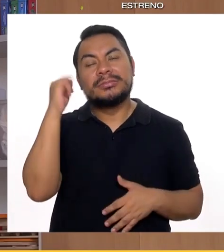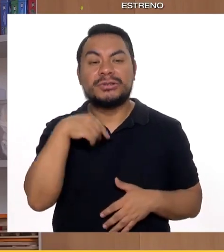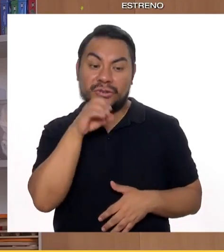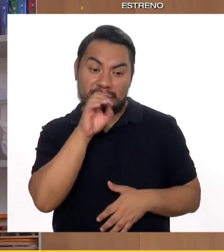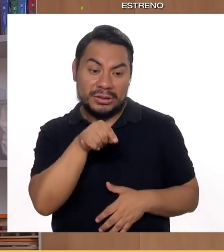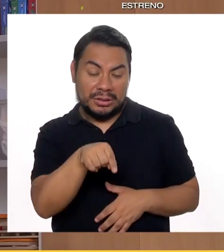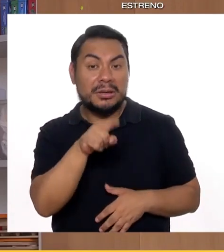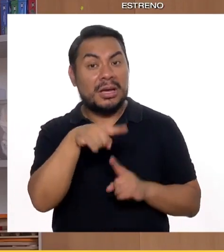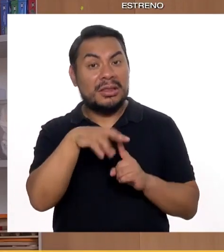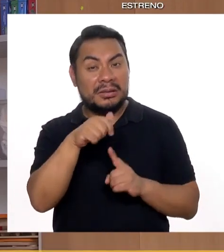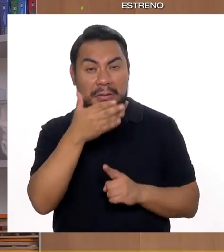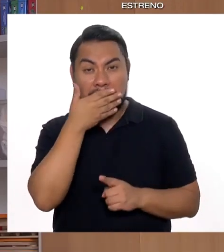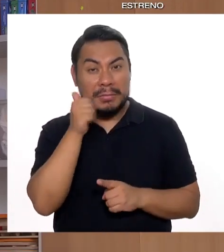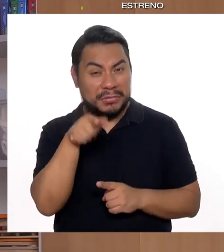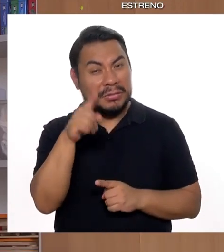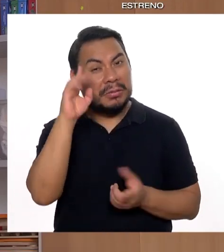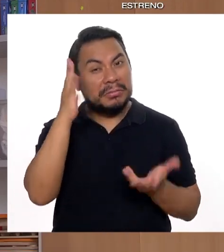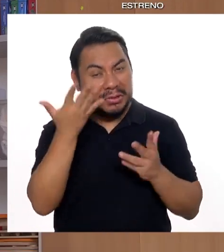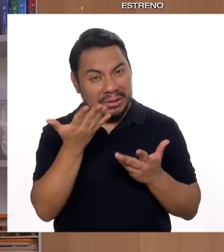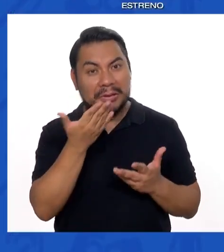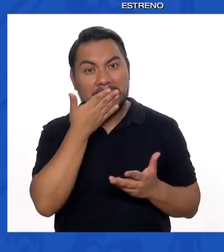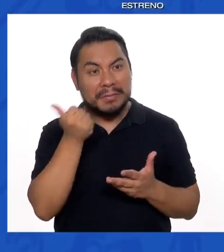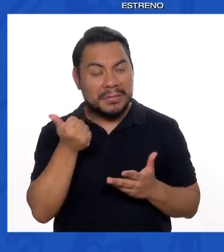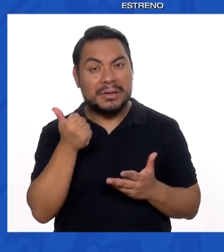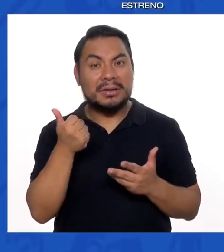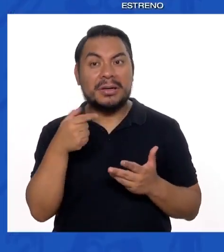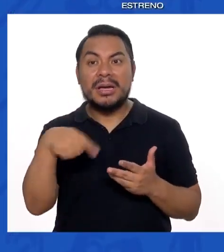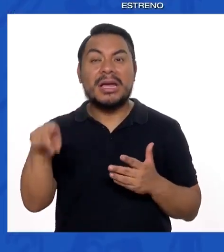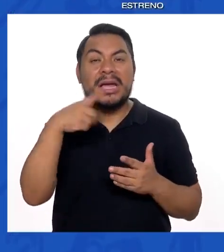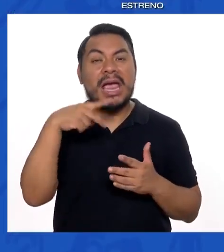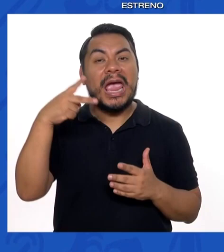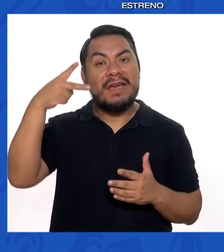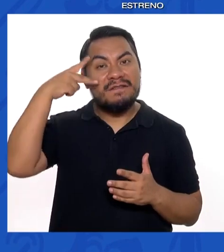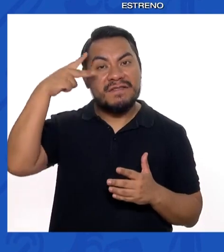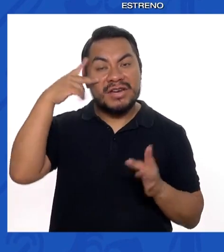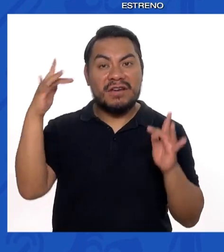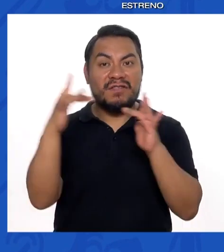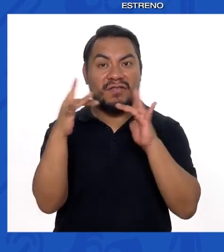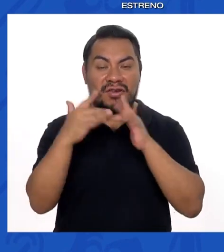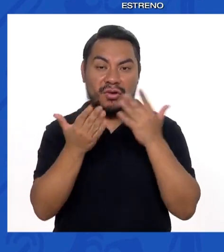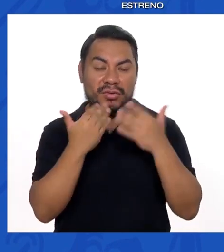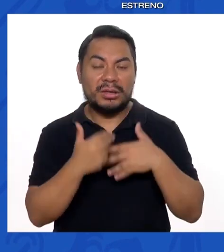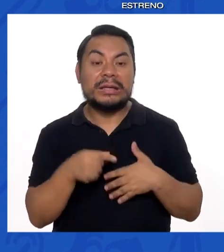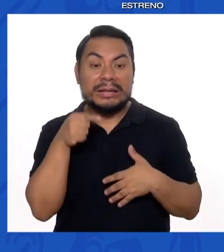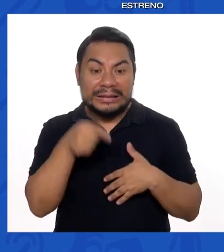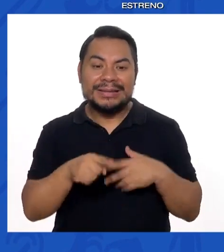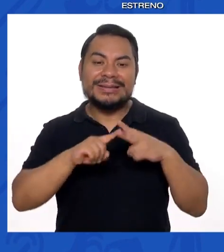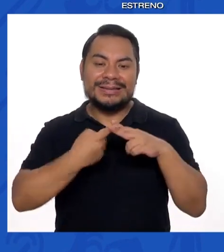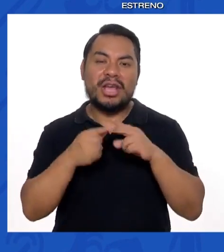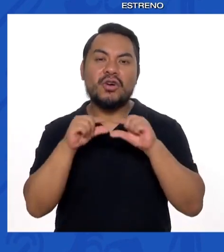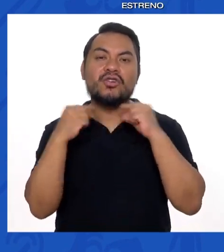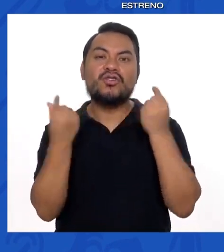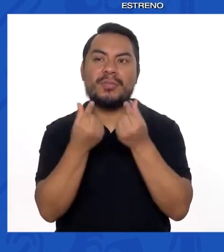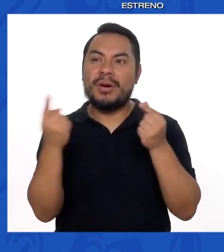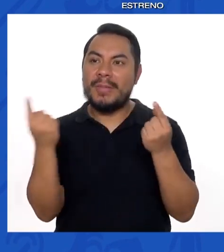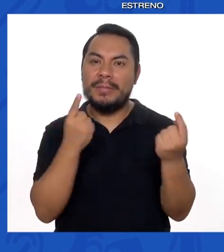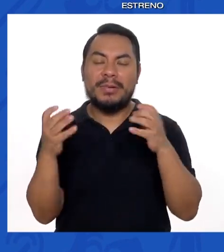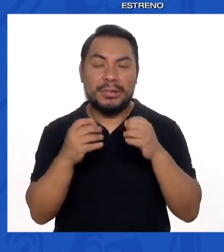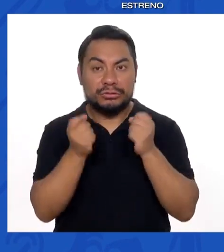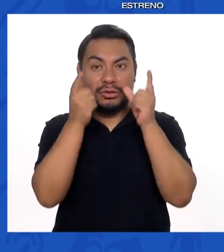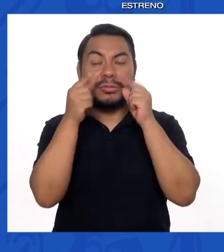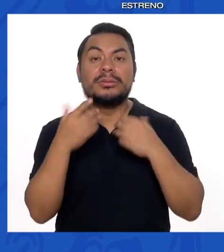ocurre, le dije, oye Tavi, ¿qué te parece si hacemos un en vivo? Y así nace el grupo. Nos dimos la